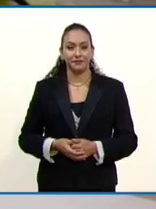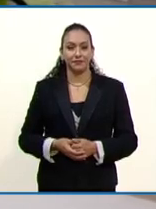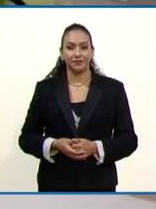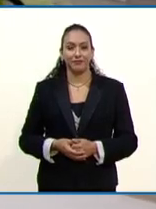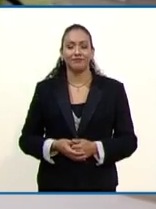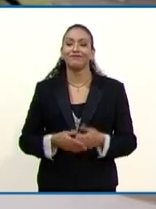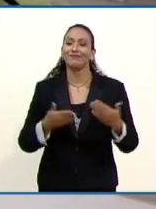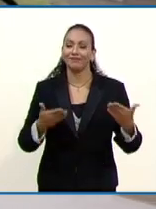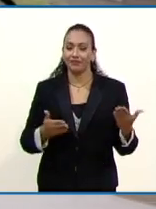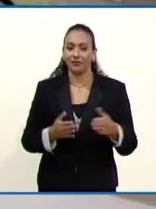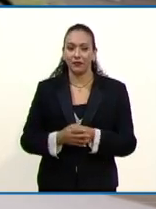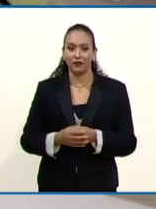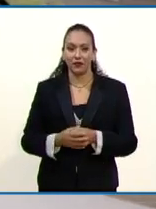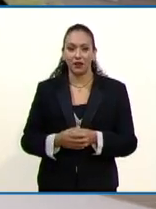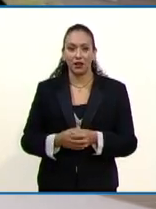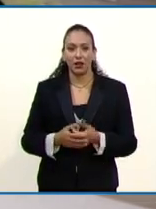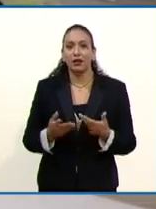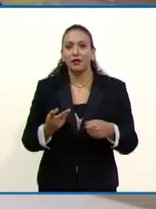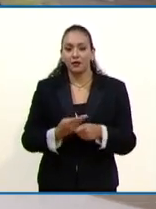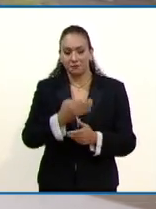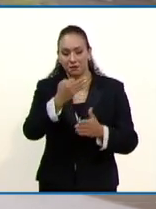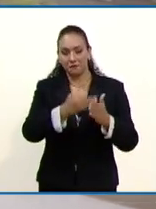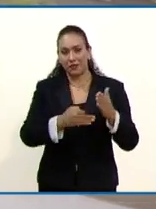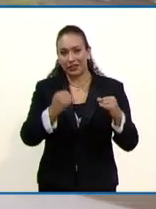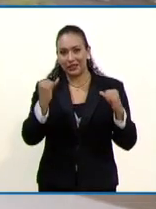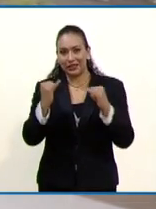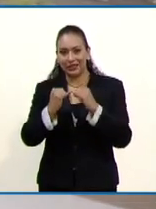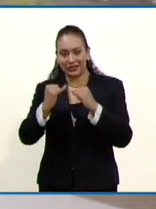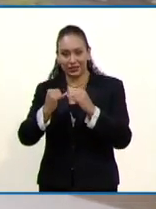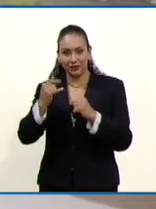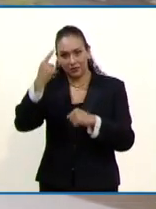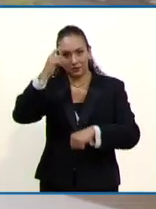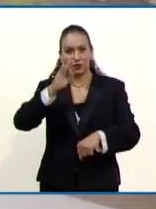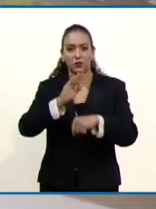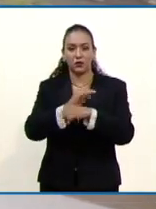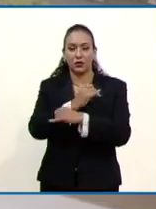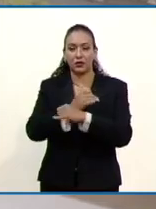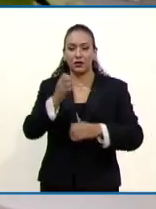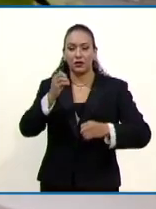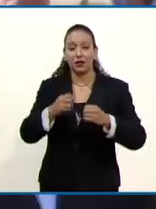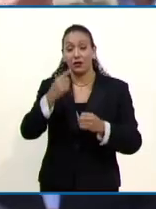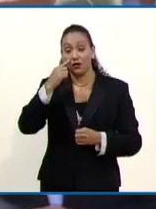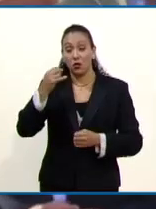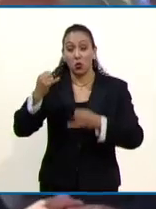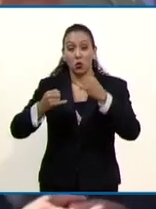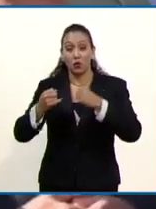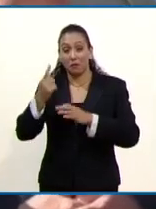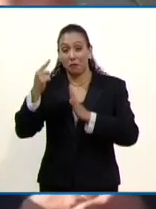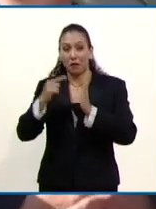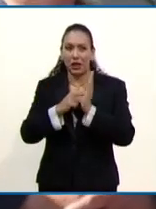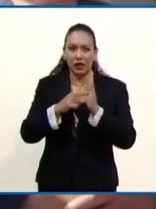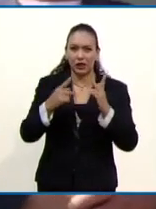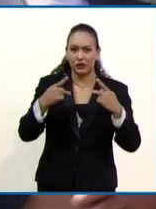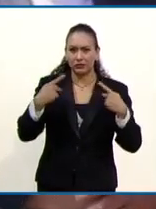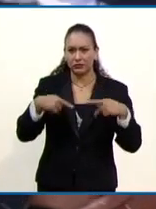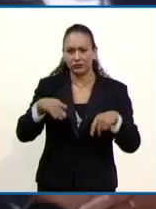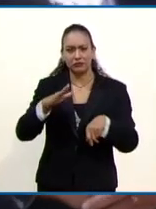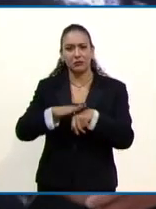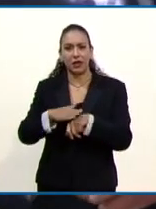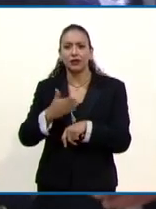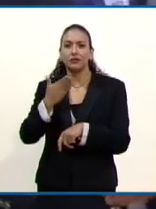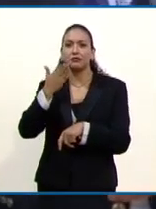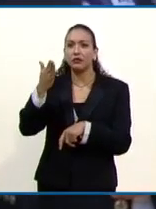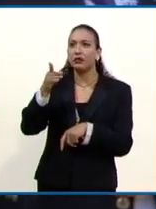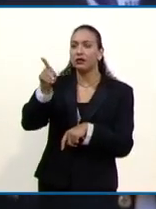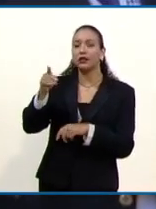Y ante la falta de instancias nacionales para defender la independencia judicial, más de 1,000 juzgadores activan la instancia internacional